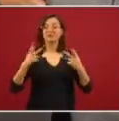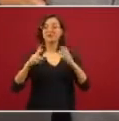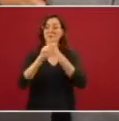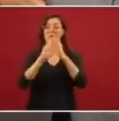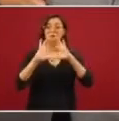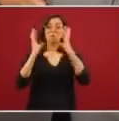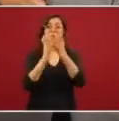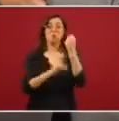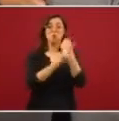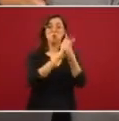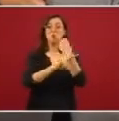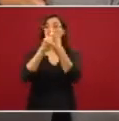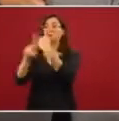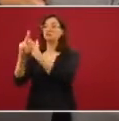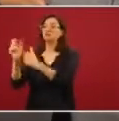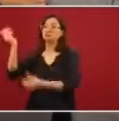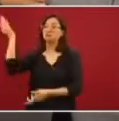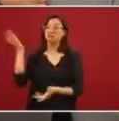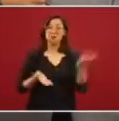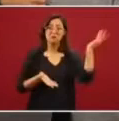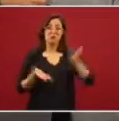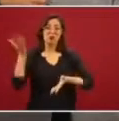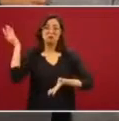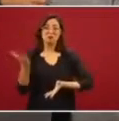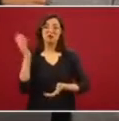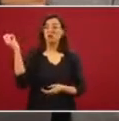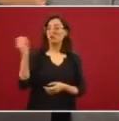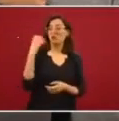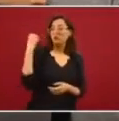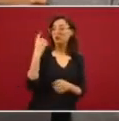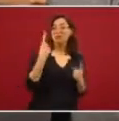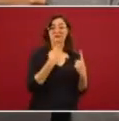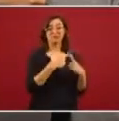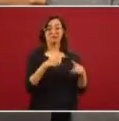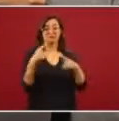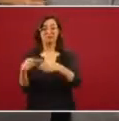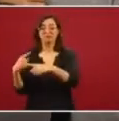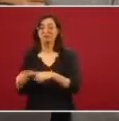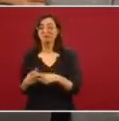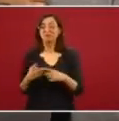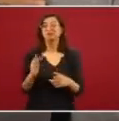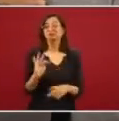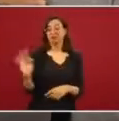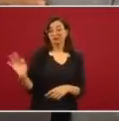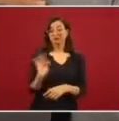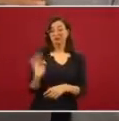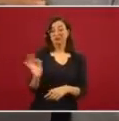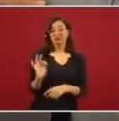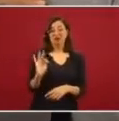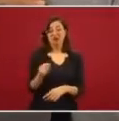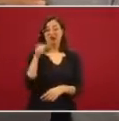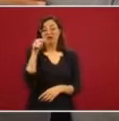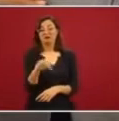mundo vienen clientes de todo el mundo vienen expositores y ahí evidentemente habrá algún momento en el que